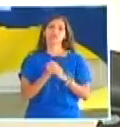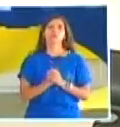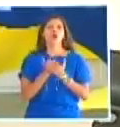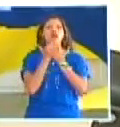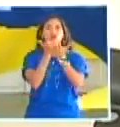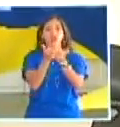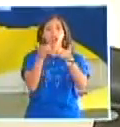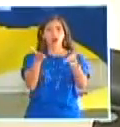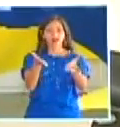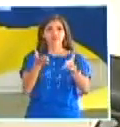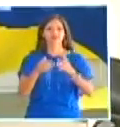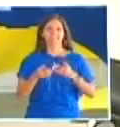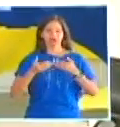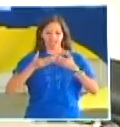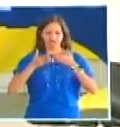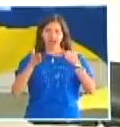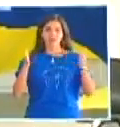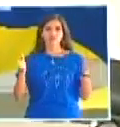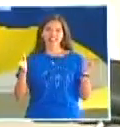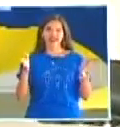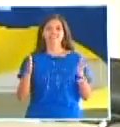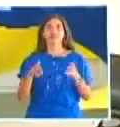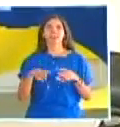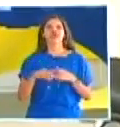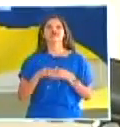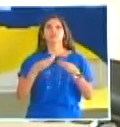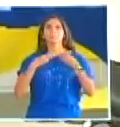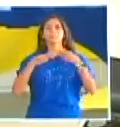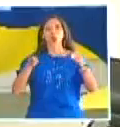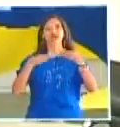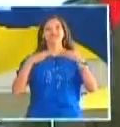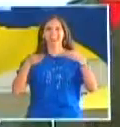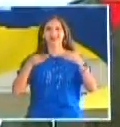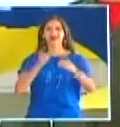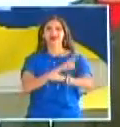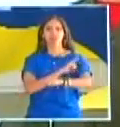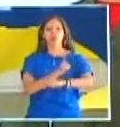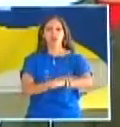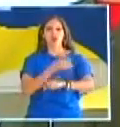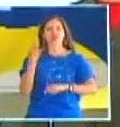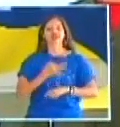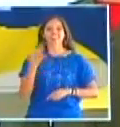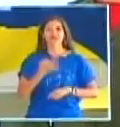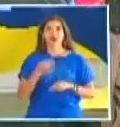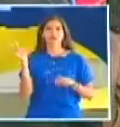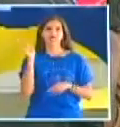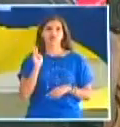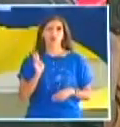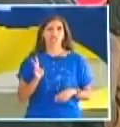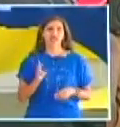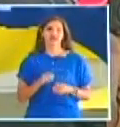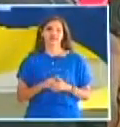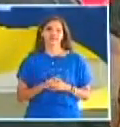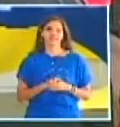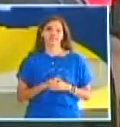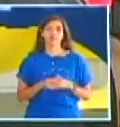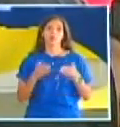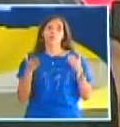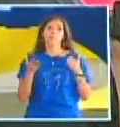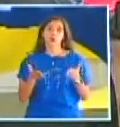ayudarlo a usted a abrir las puertas del poder originario de Venezuela. Por